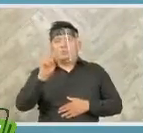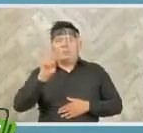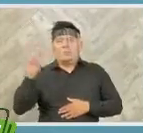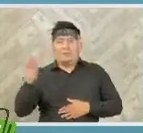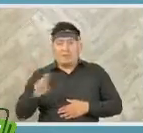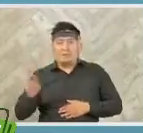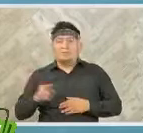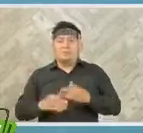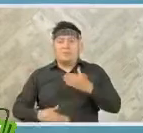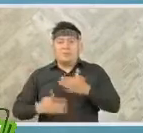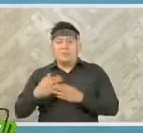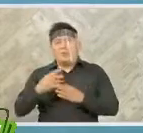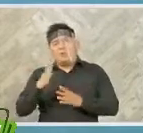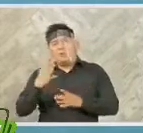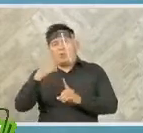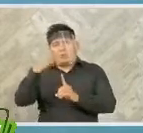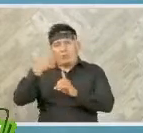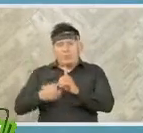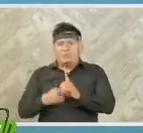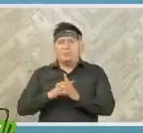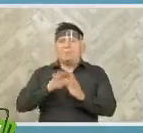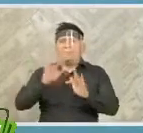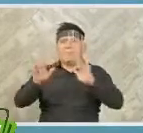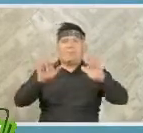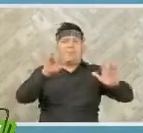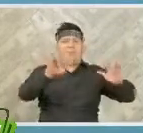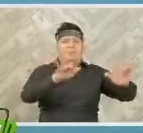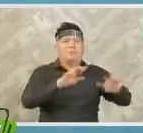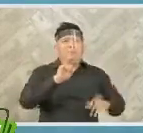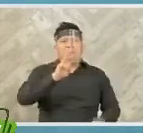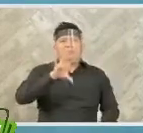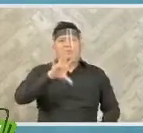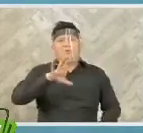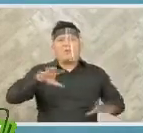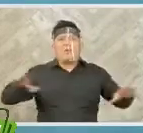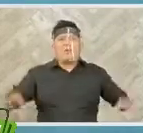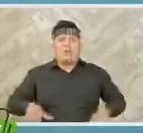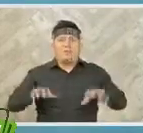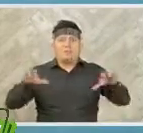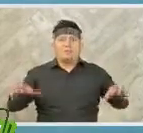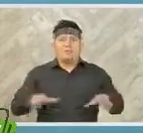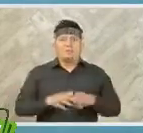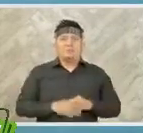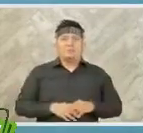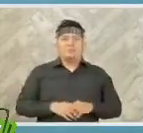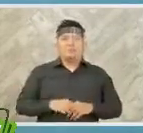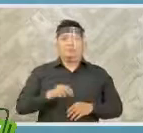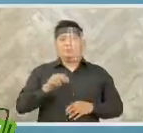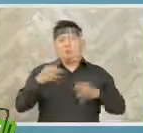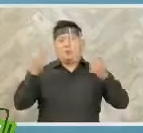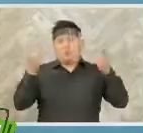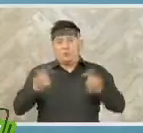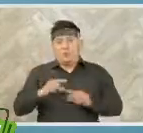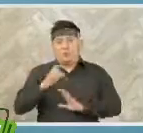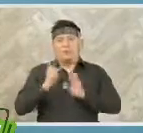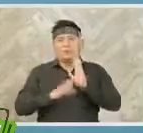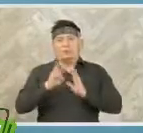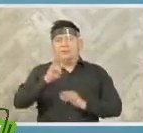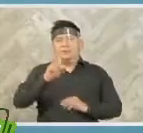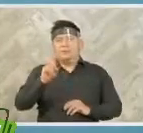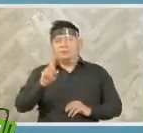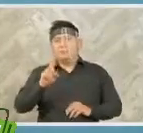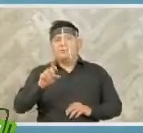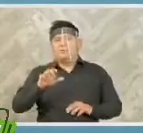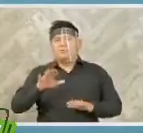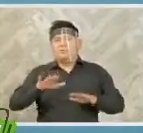aproximadamente a un mes. Iremos con más de 35 jornadas, exactamente hacemos 36 jornadas en la zona rural